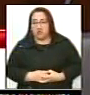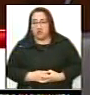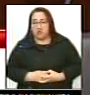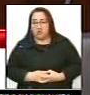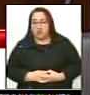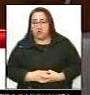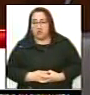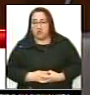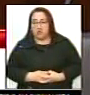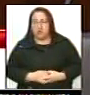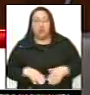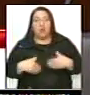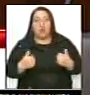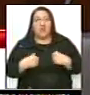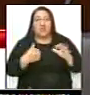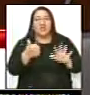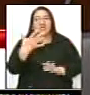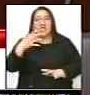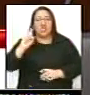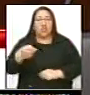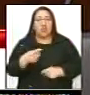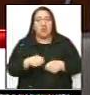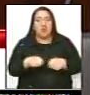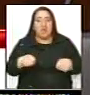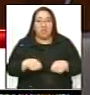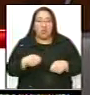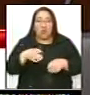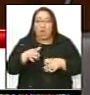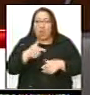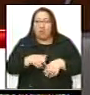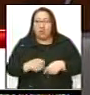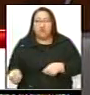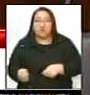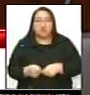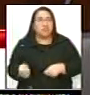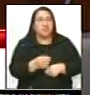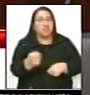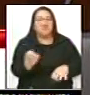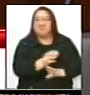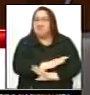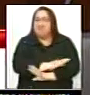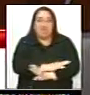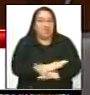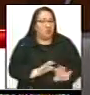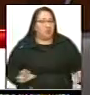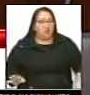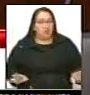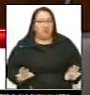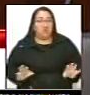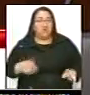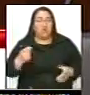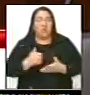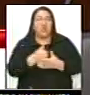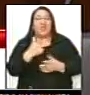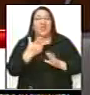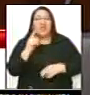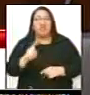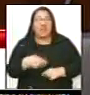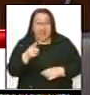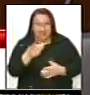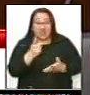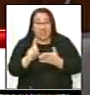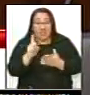tener 65.000 metros cúbicos de irrigación y solamente conducirá a 13.000. Esos son los